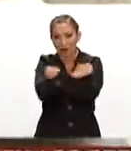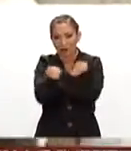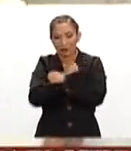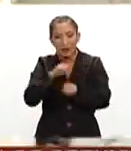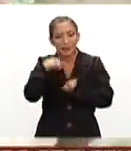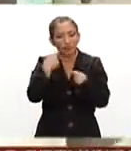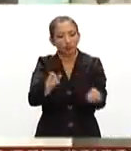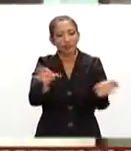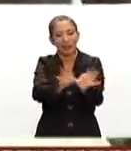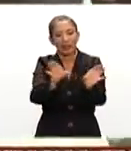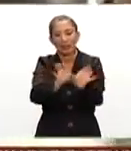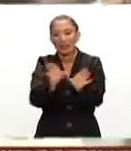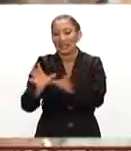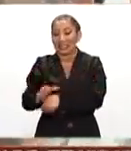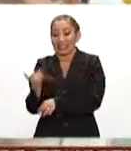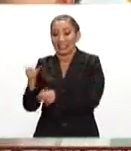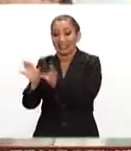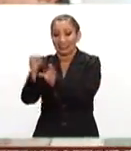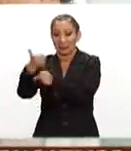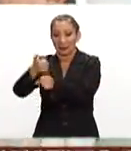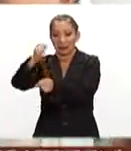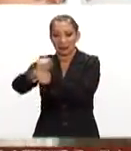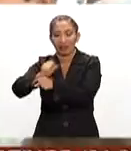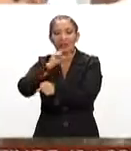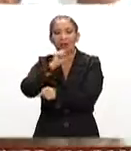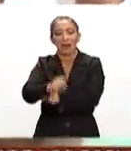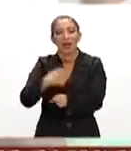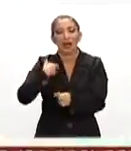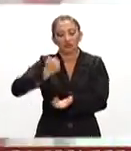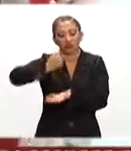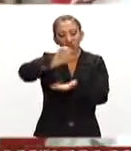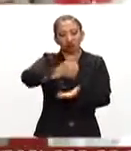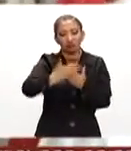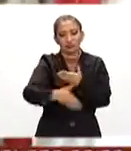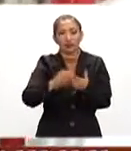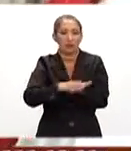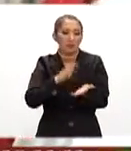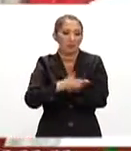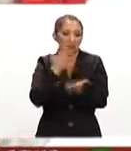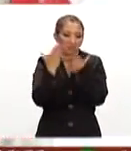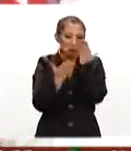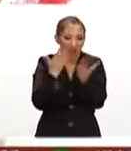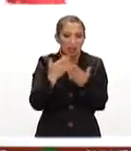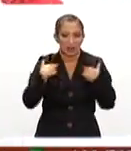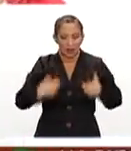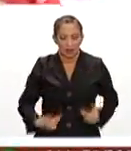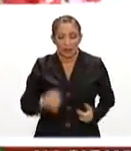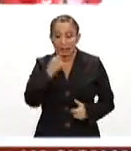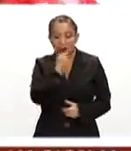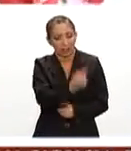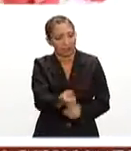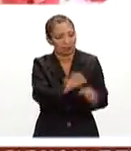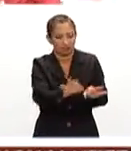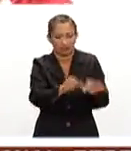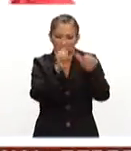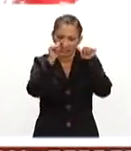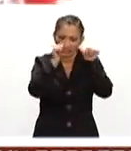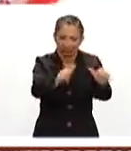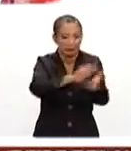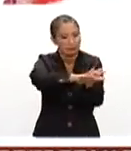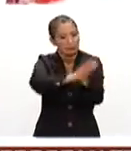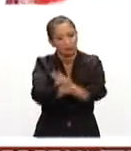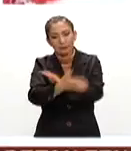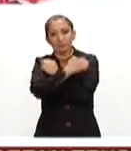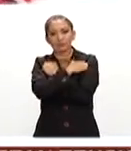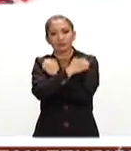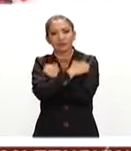entregó constancias y certificados de primaria y secundaria, así como de útiles escolares y uniformes, y afirmó que los niños son la prioridad en esta